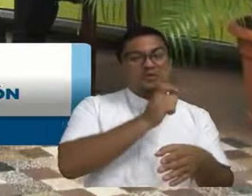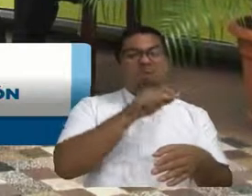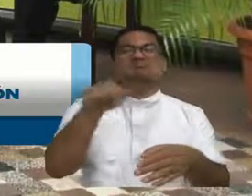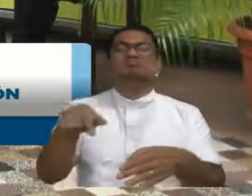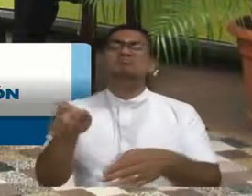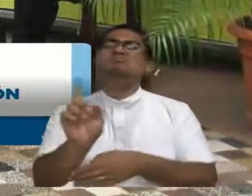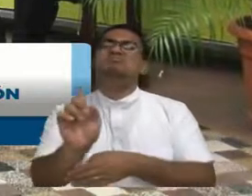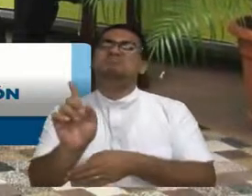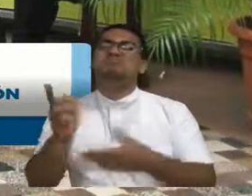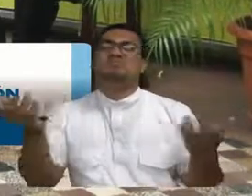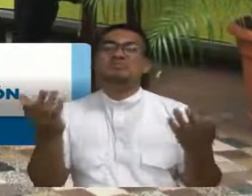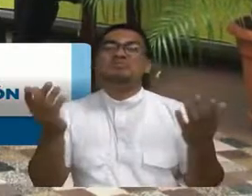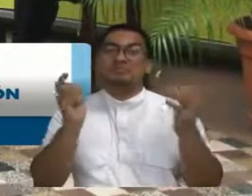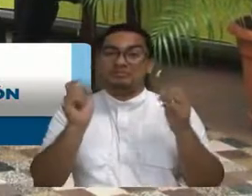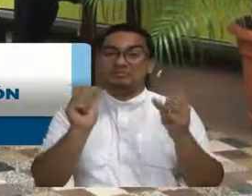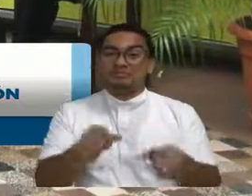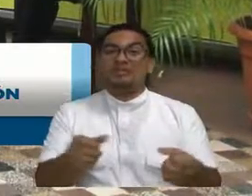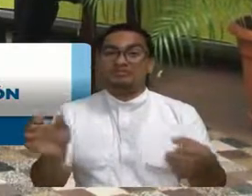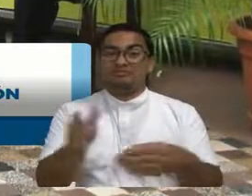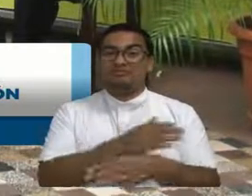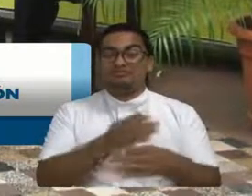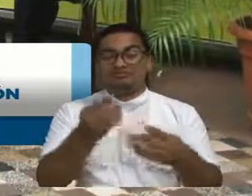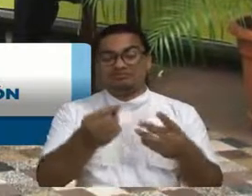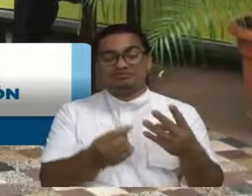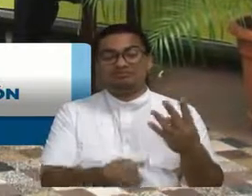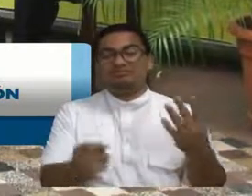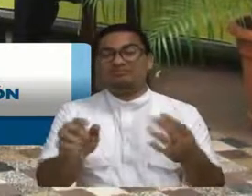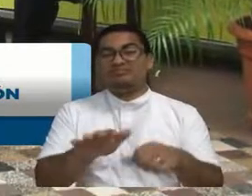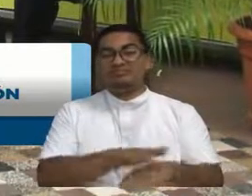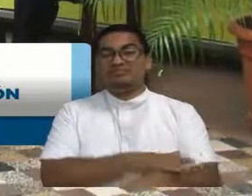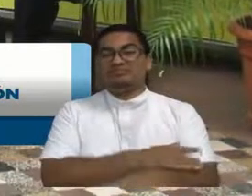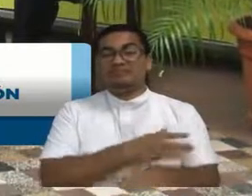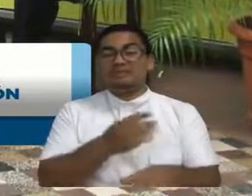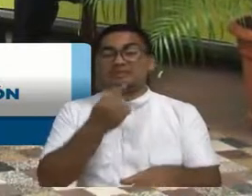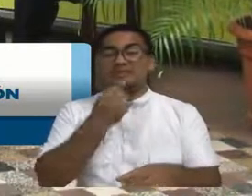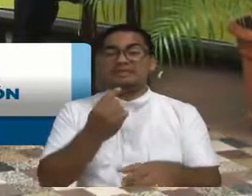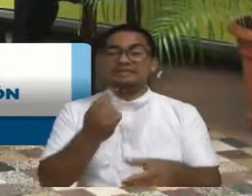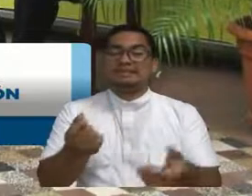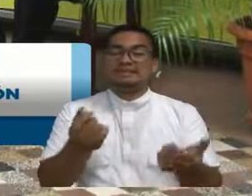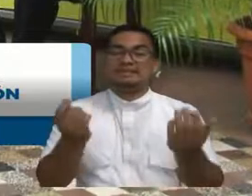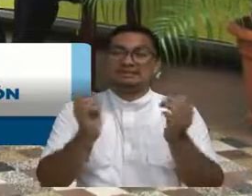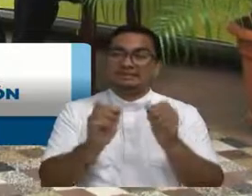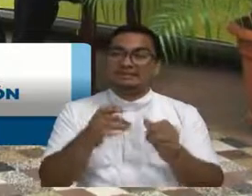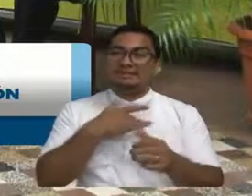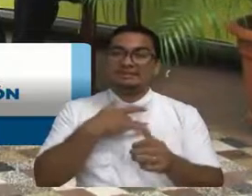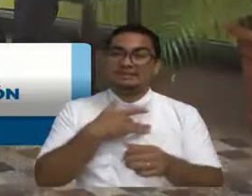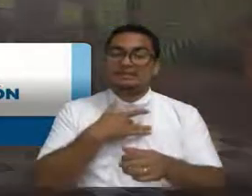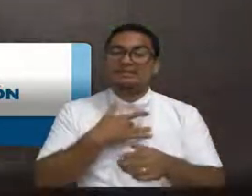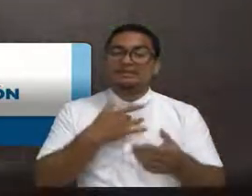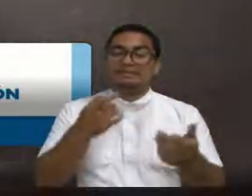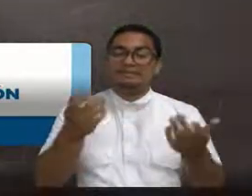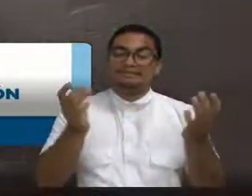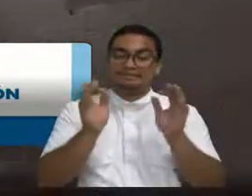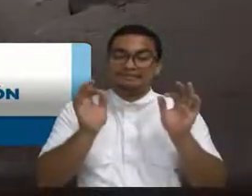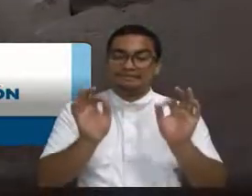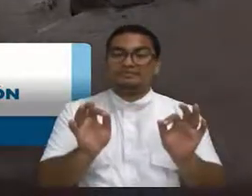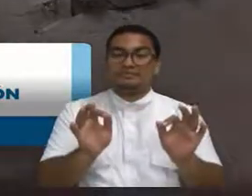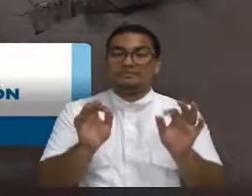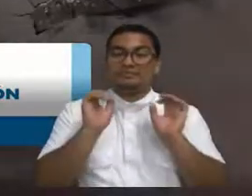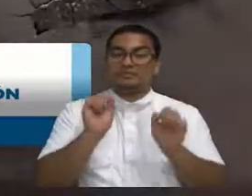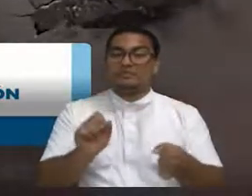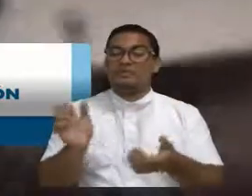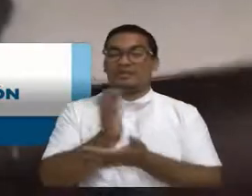se intensifican, si no reciben el tratamiento adecuado, pueden llegar a presentarse en